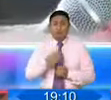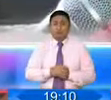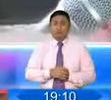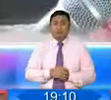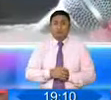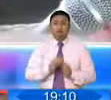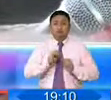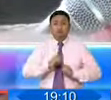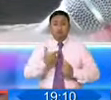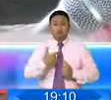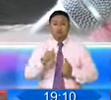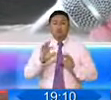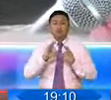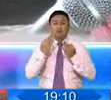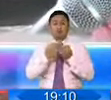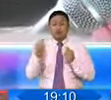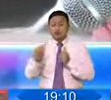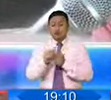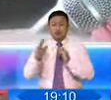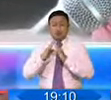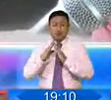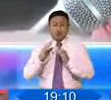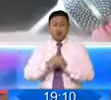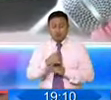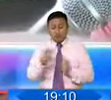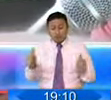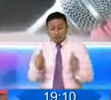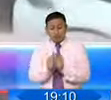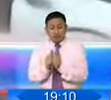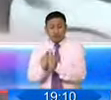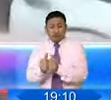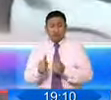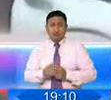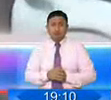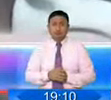paz cerca de la familia, cerca de la casa que es de él.